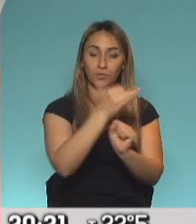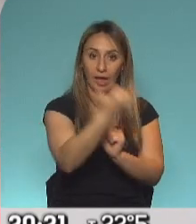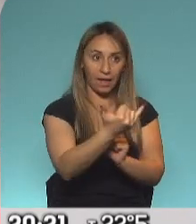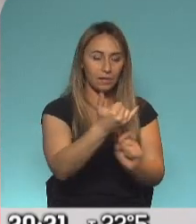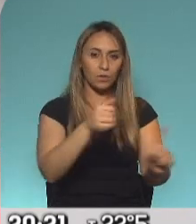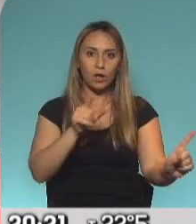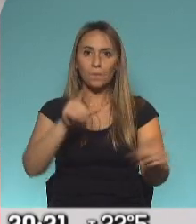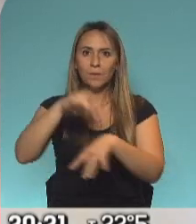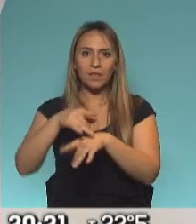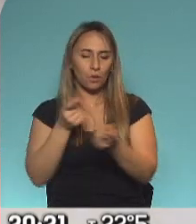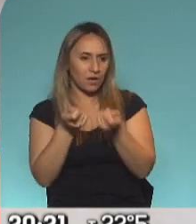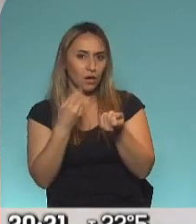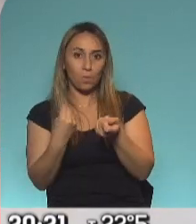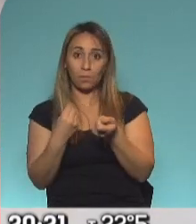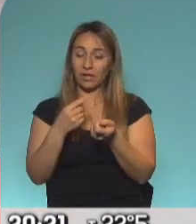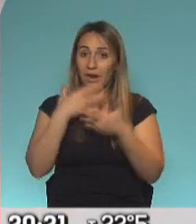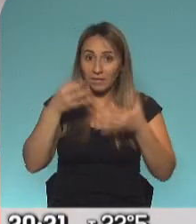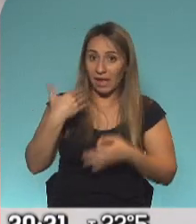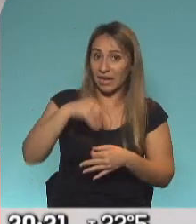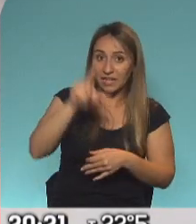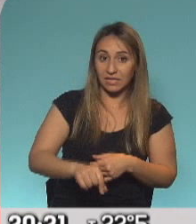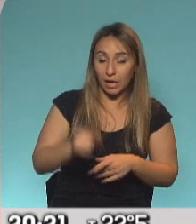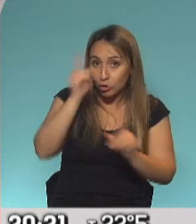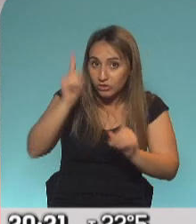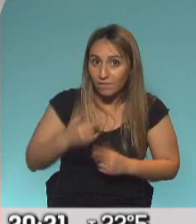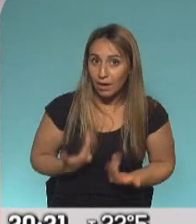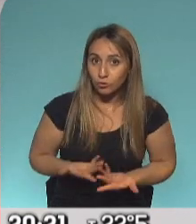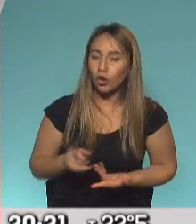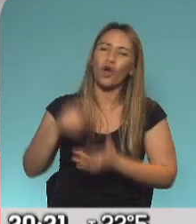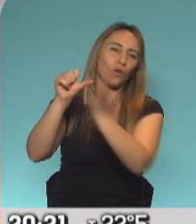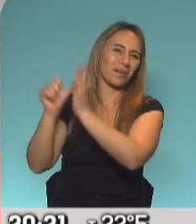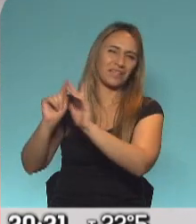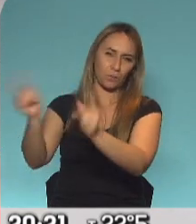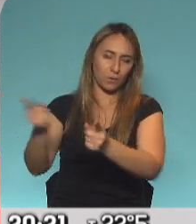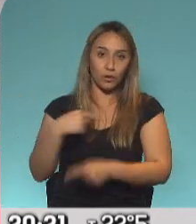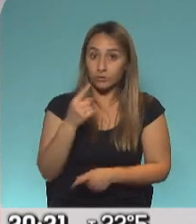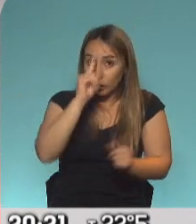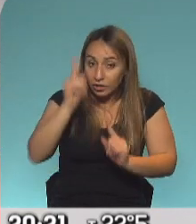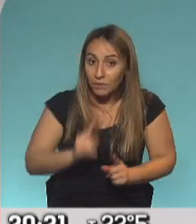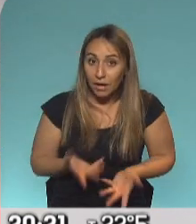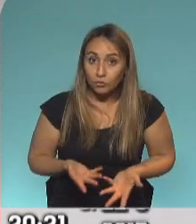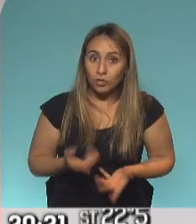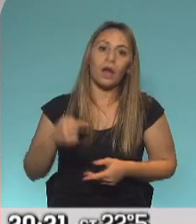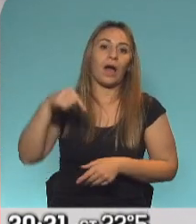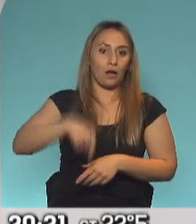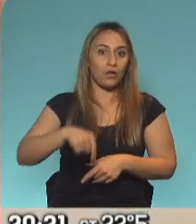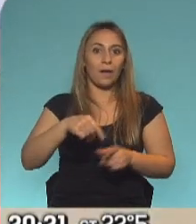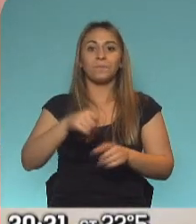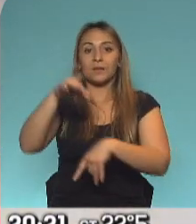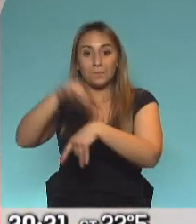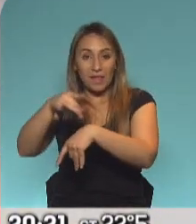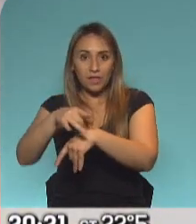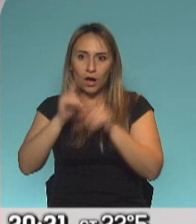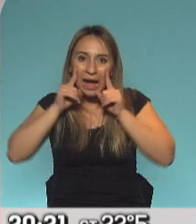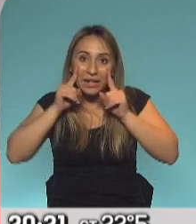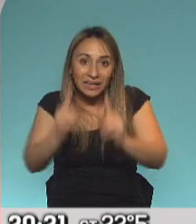sabía en este país y en ninguno, pero nosotros no lo sabíamos. Y hoy por hoy el tratamiento que se les da es muy distinto al que se